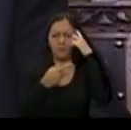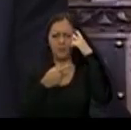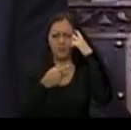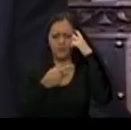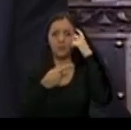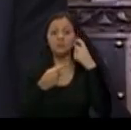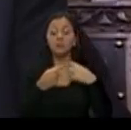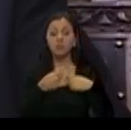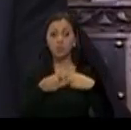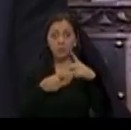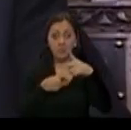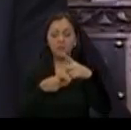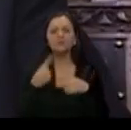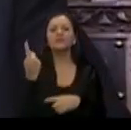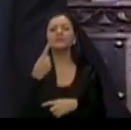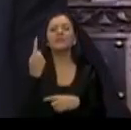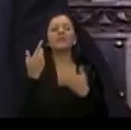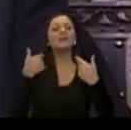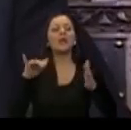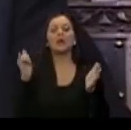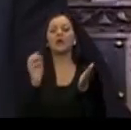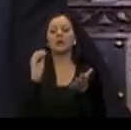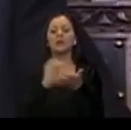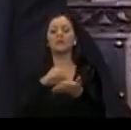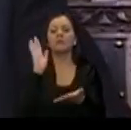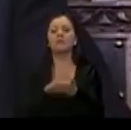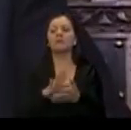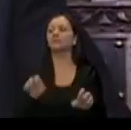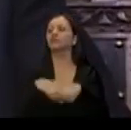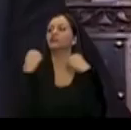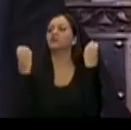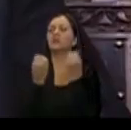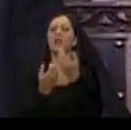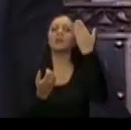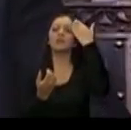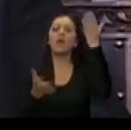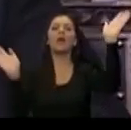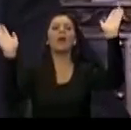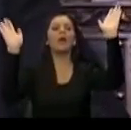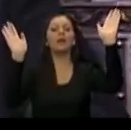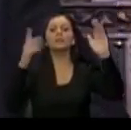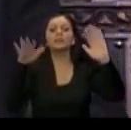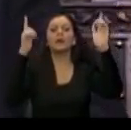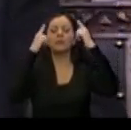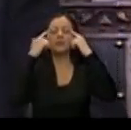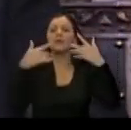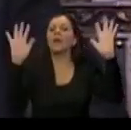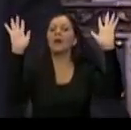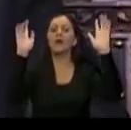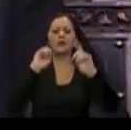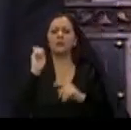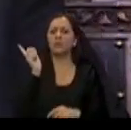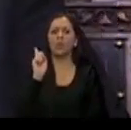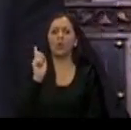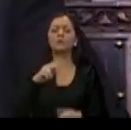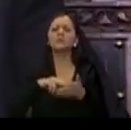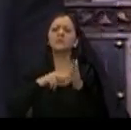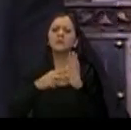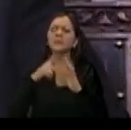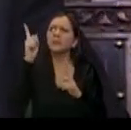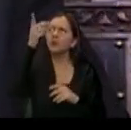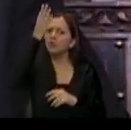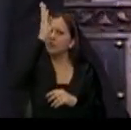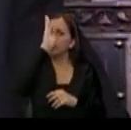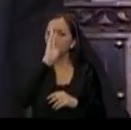de cambiar cosas que ya están establecidas por el mismo Señor. Y no podemos